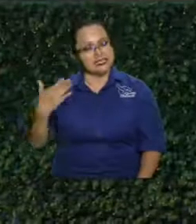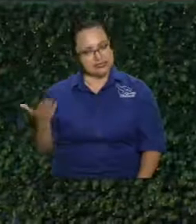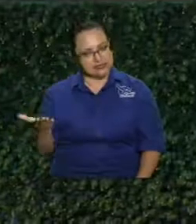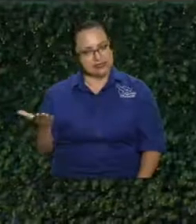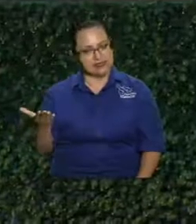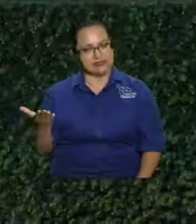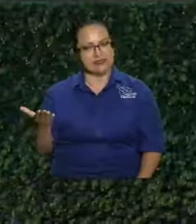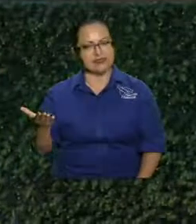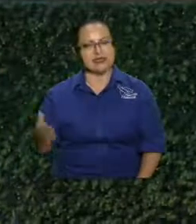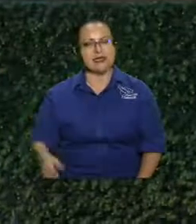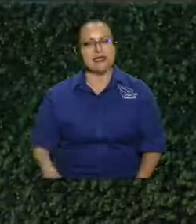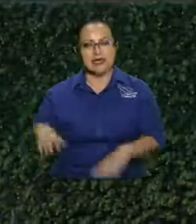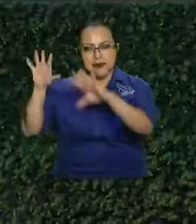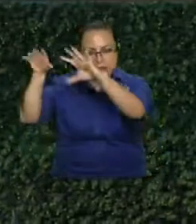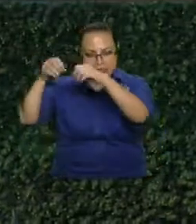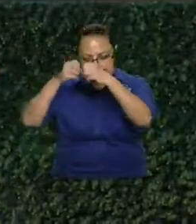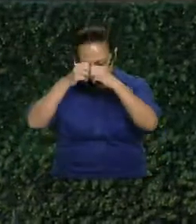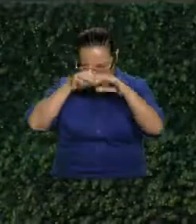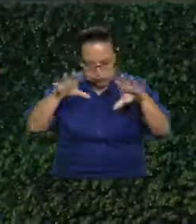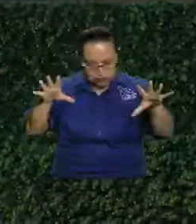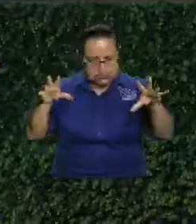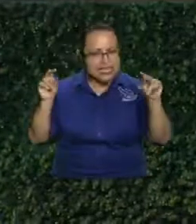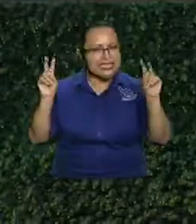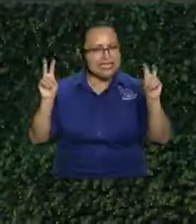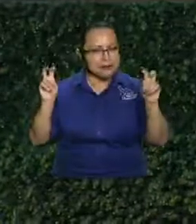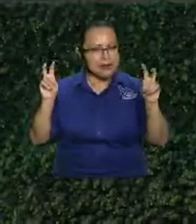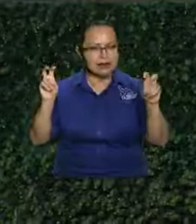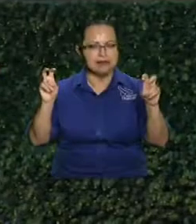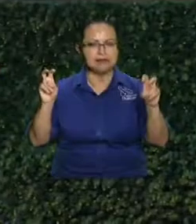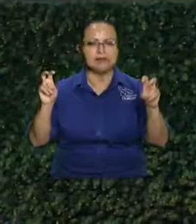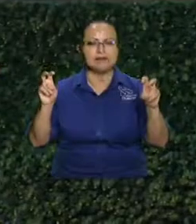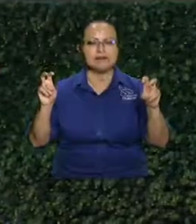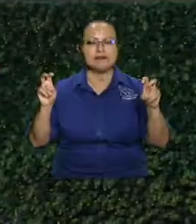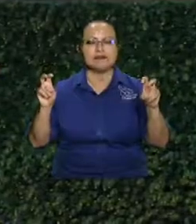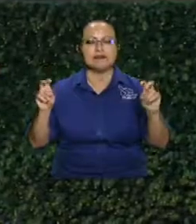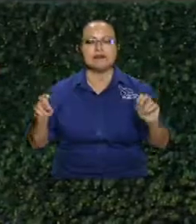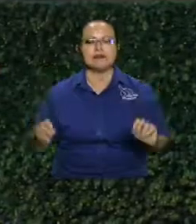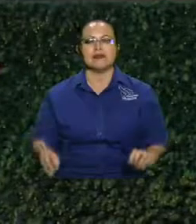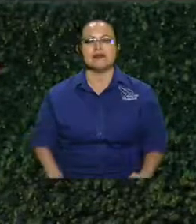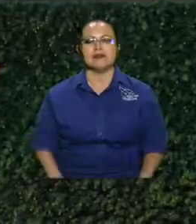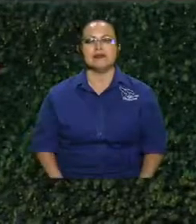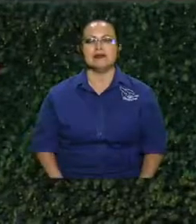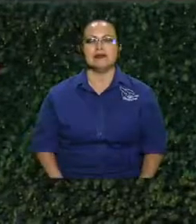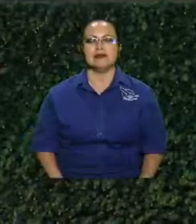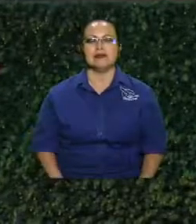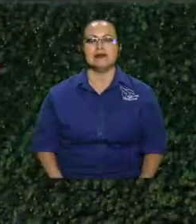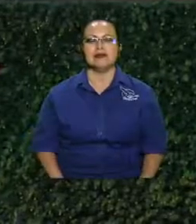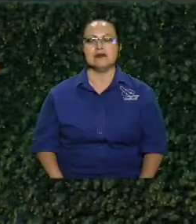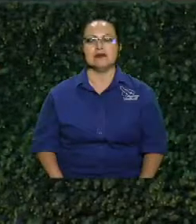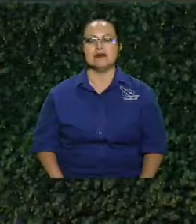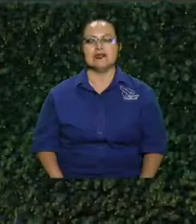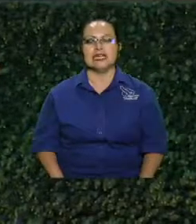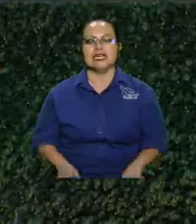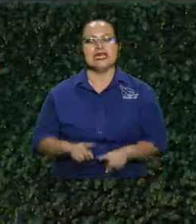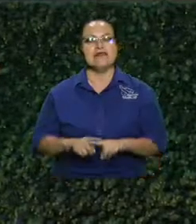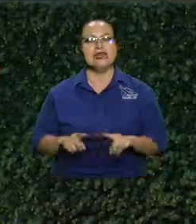ayer yo estuve ministrando este tema, yo le puse varios